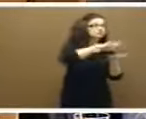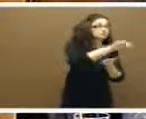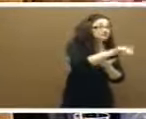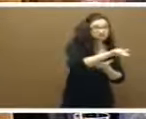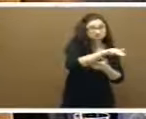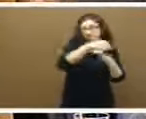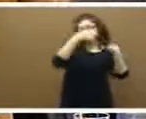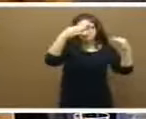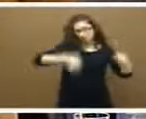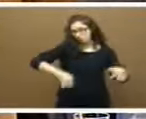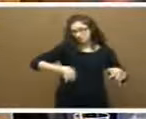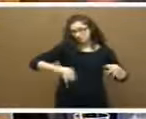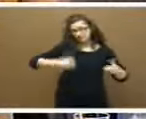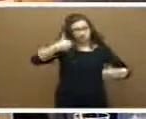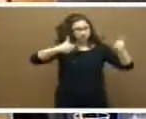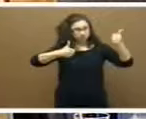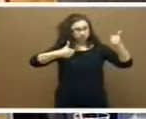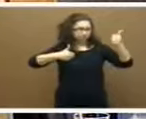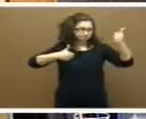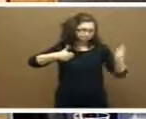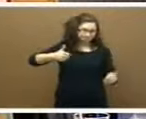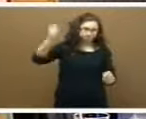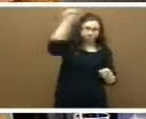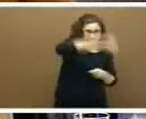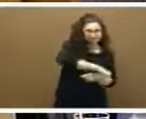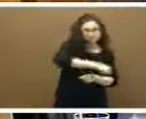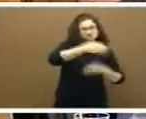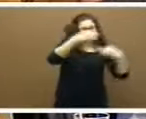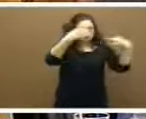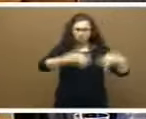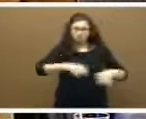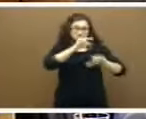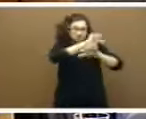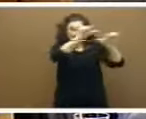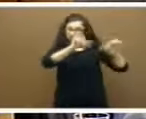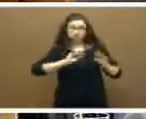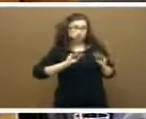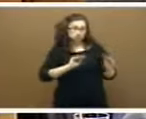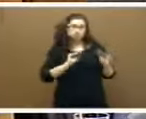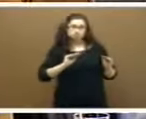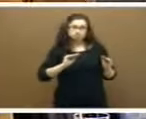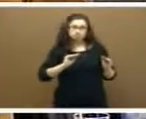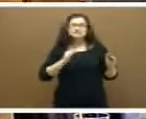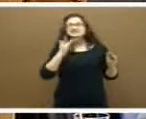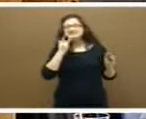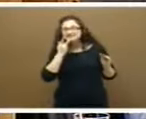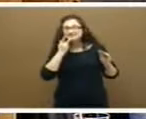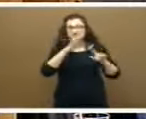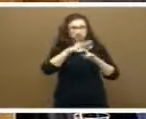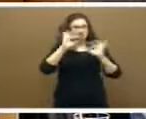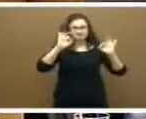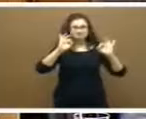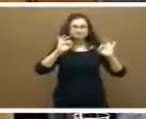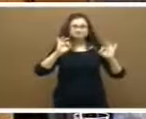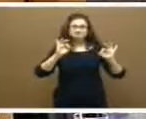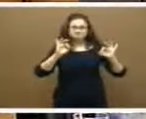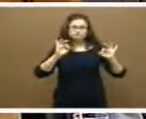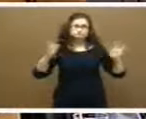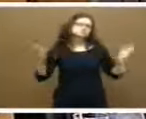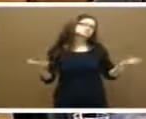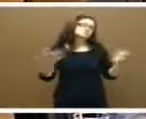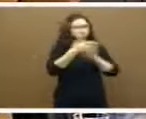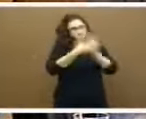por la situación en la que están, por el modelo en el que se desarrollan, si tienen que competir en ese marco general, por emplear